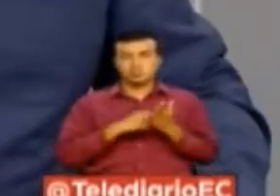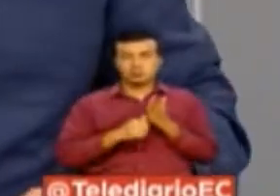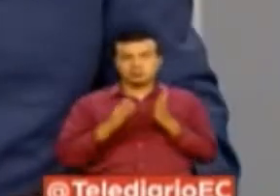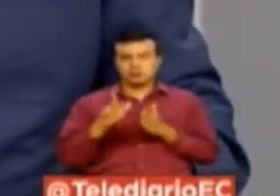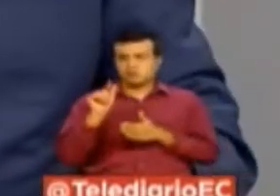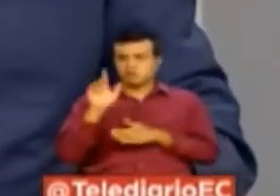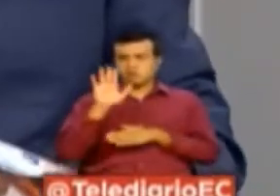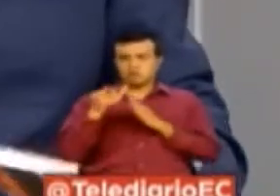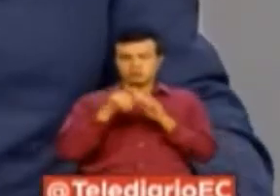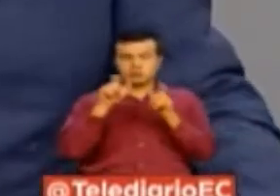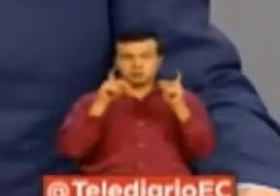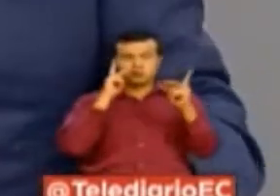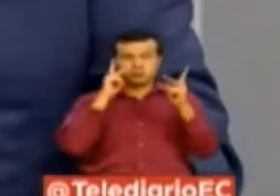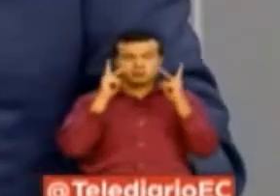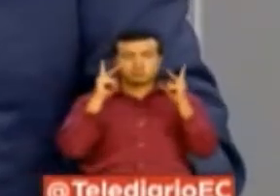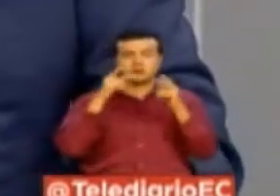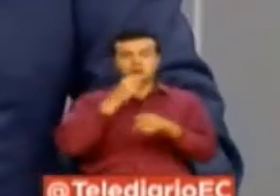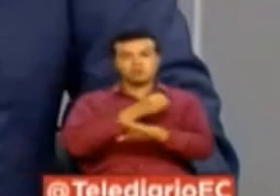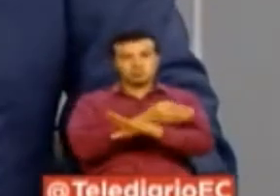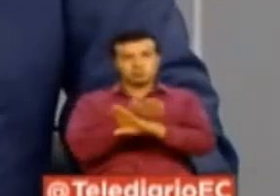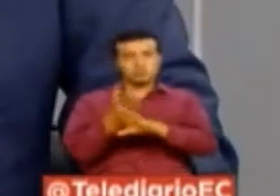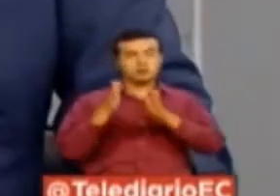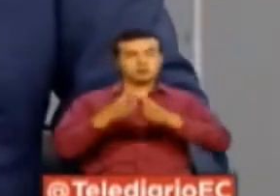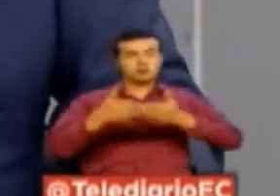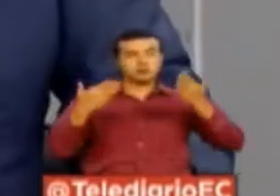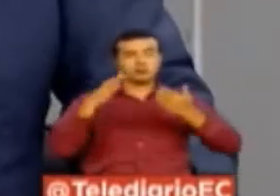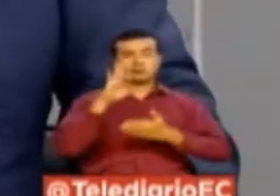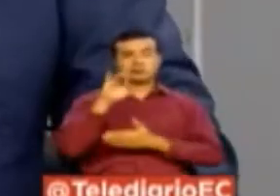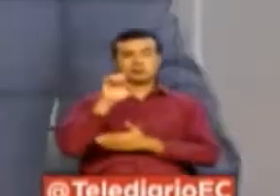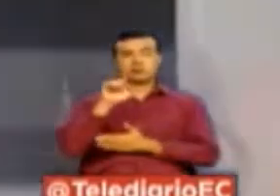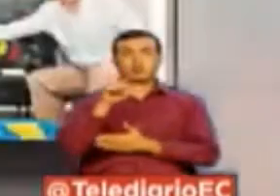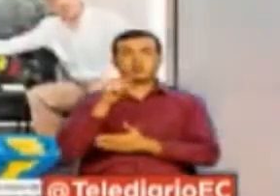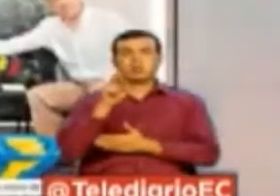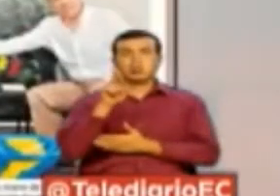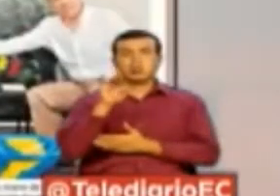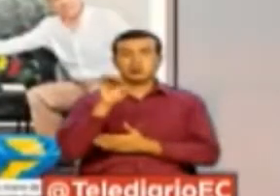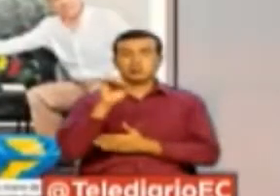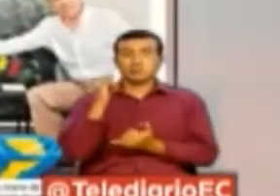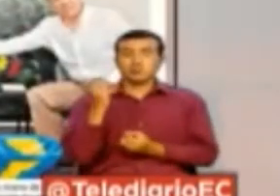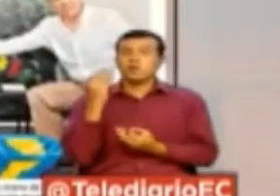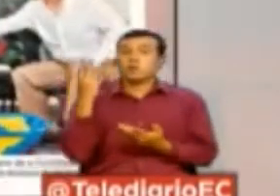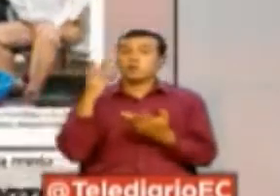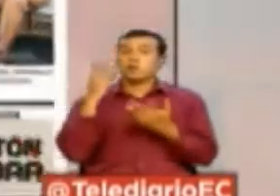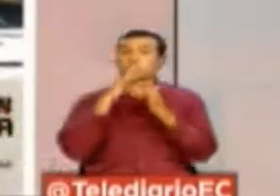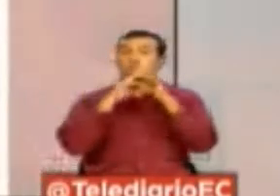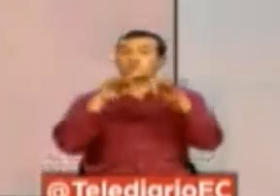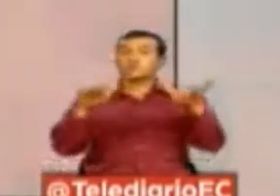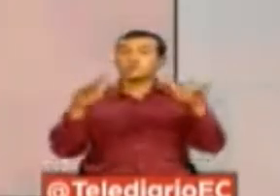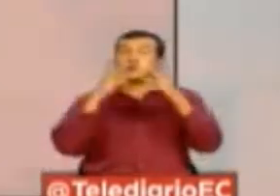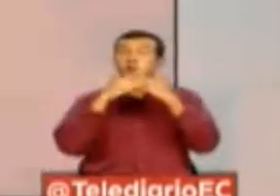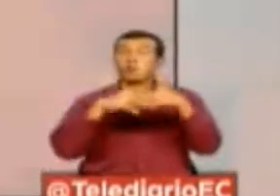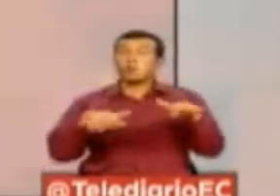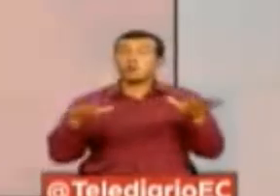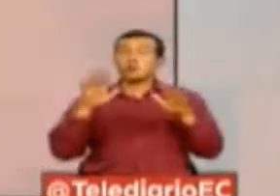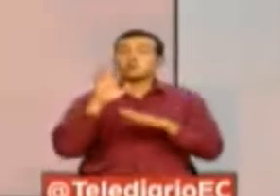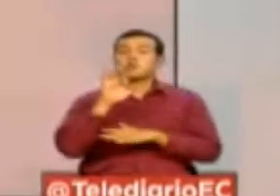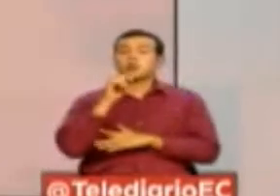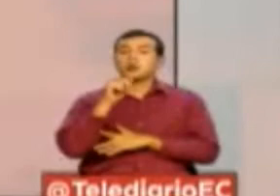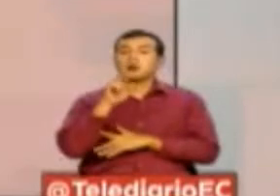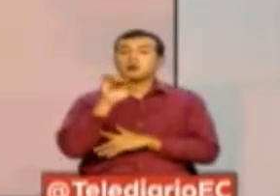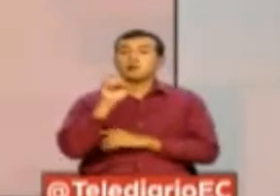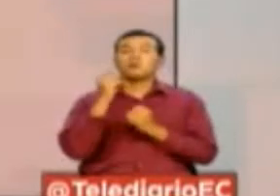a usted ya todos los televidentes vamos a recomendarles la lectura del diario el telégrafo que este día está de cumpleaños además del telégrafo